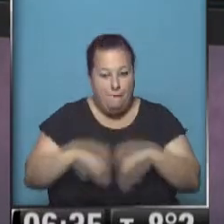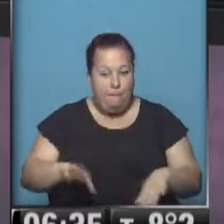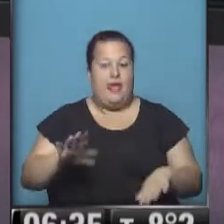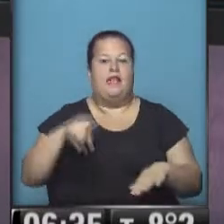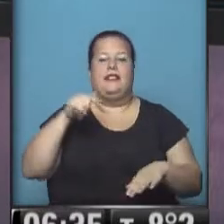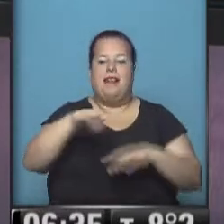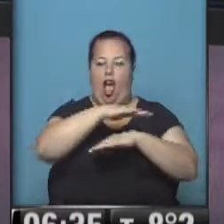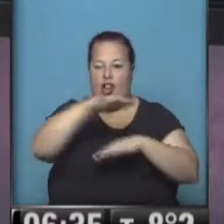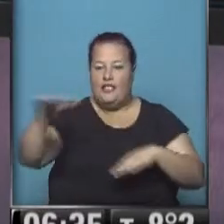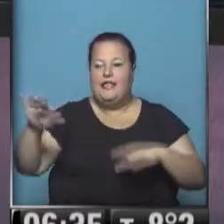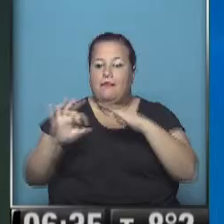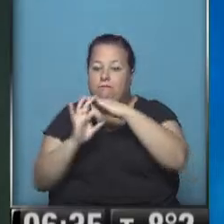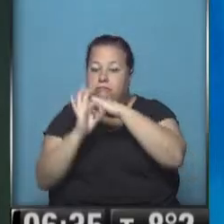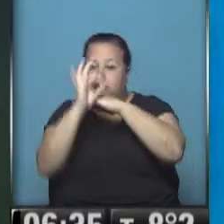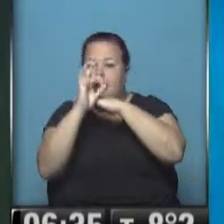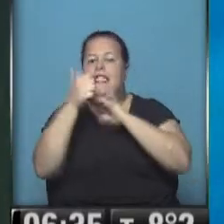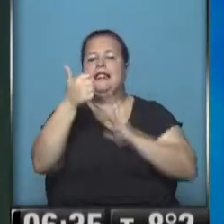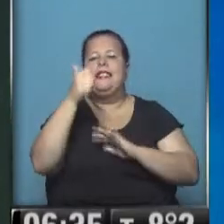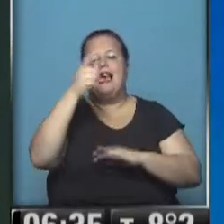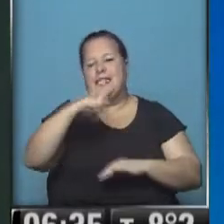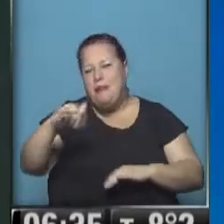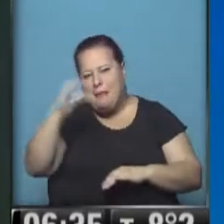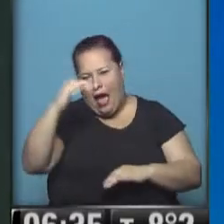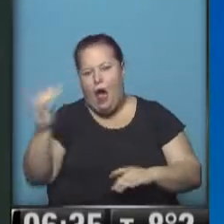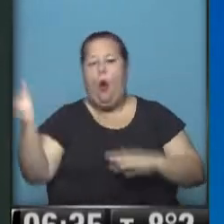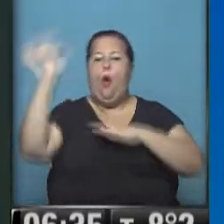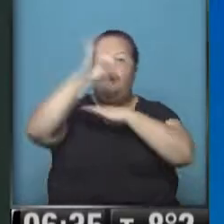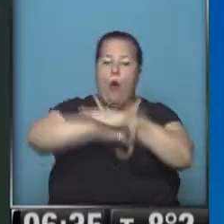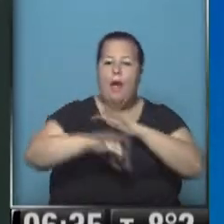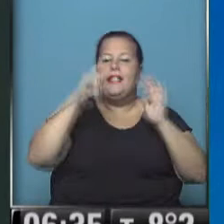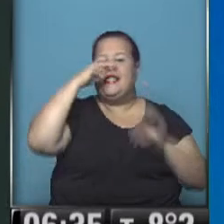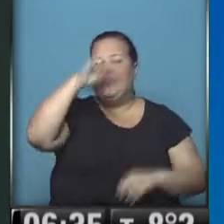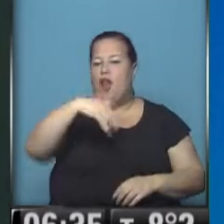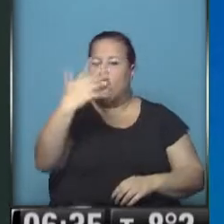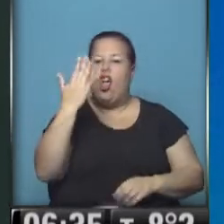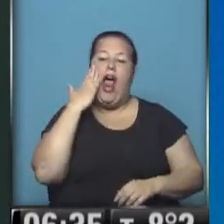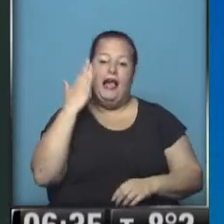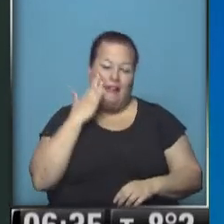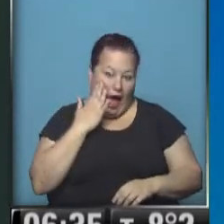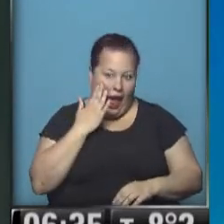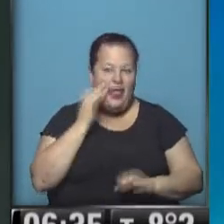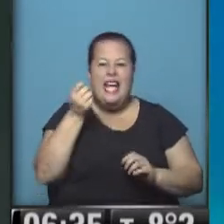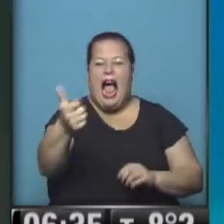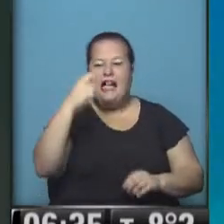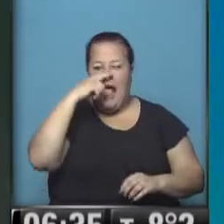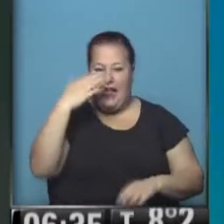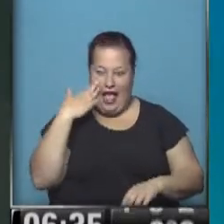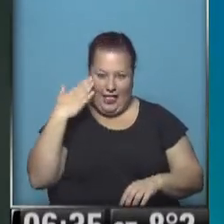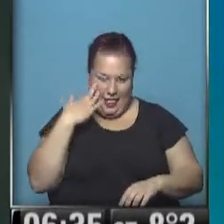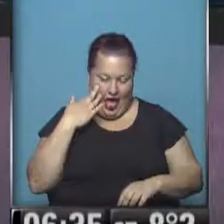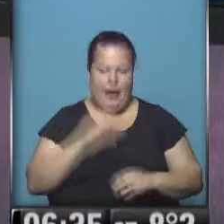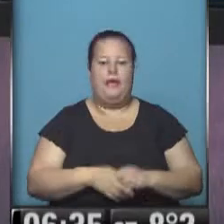sobre el horizonte a las 6 32 y se va a dormir 1855 casi a las 7 de la tarde